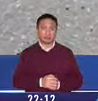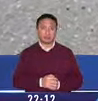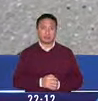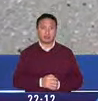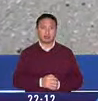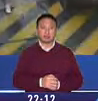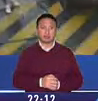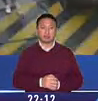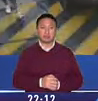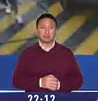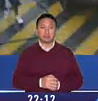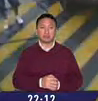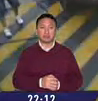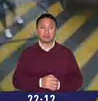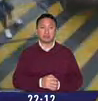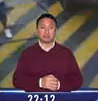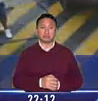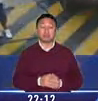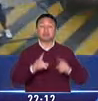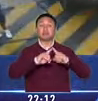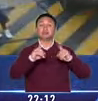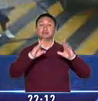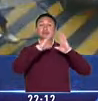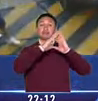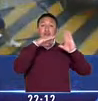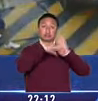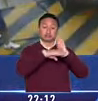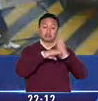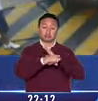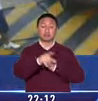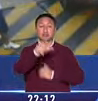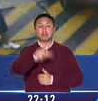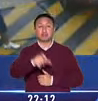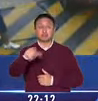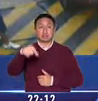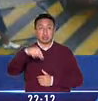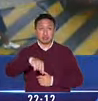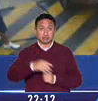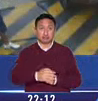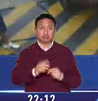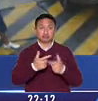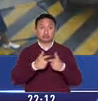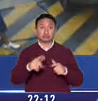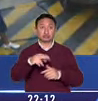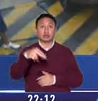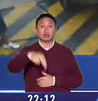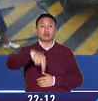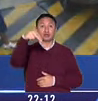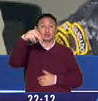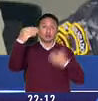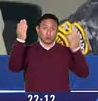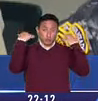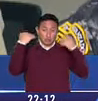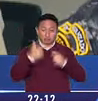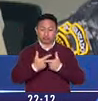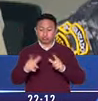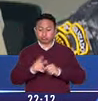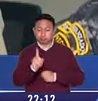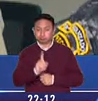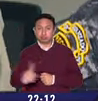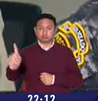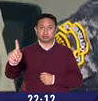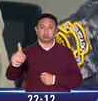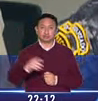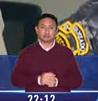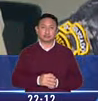extorsión ni nada. Tras varios allanamientos, los mismos captores lo liberaron en el noroeste de Guayaquil. Donde en forma encapuchada